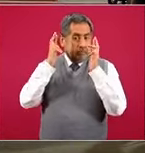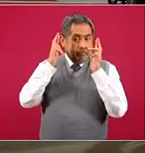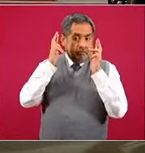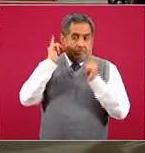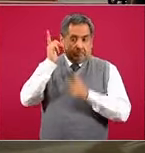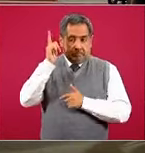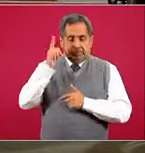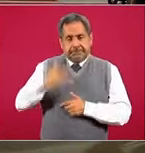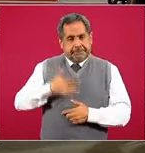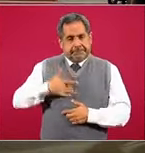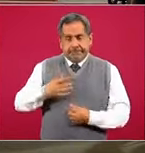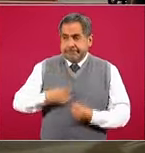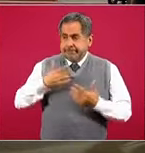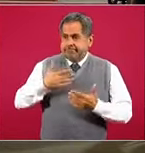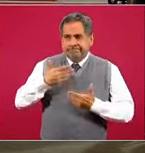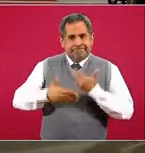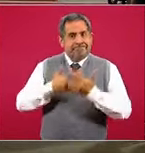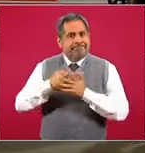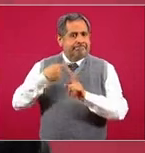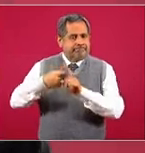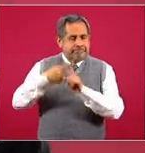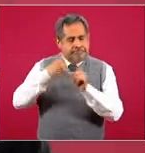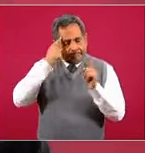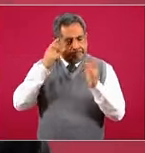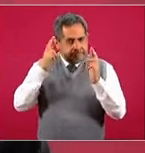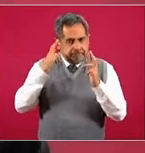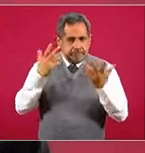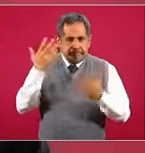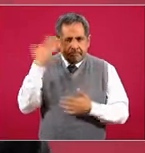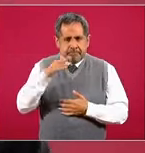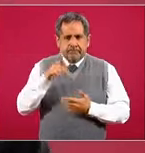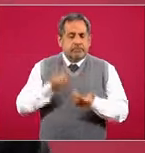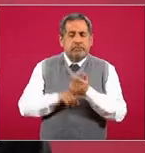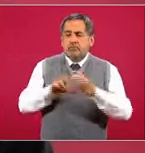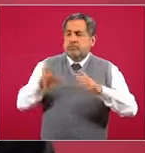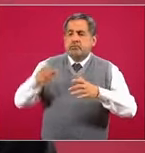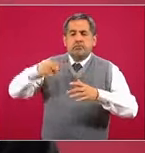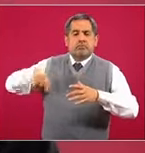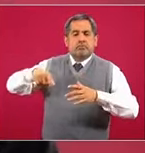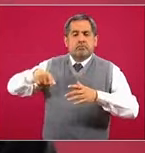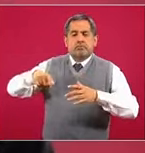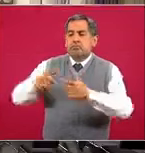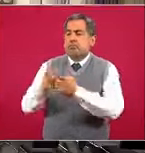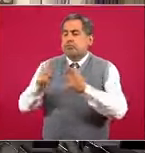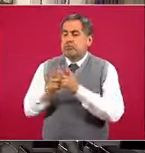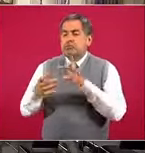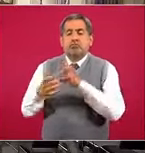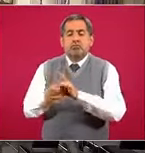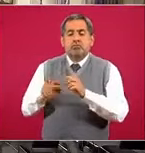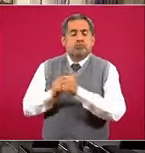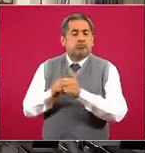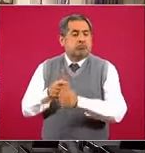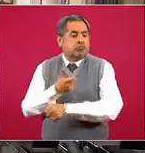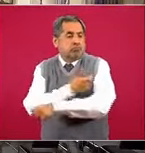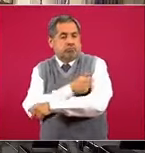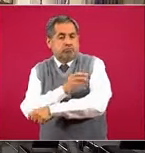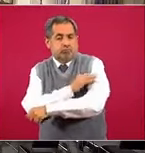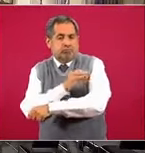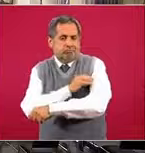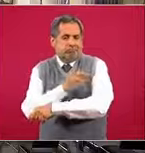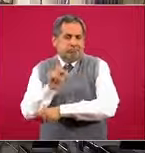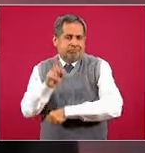momento alientan, sobre todo cuando sabemos que estos datos pertenecen a grupos de vacunas o